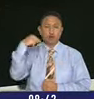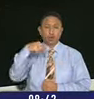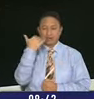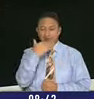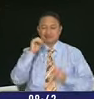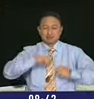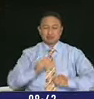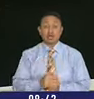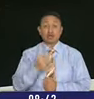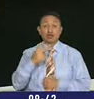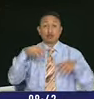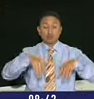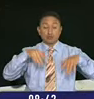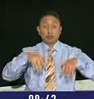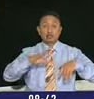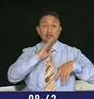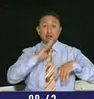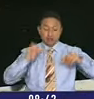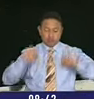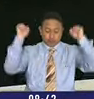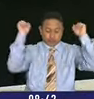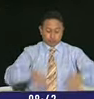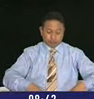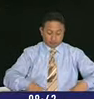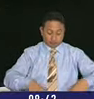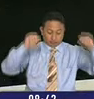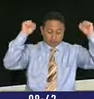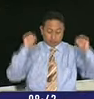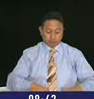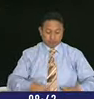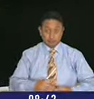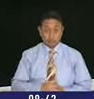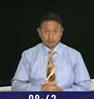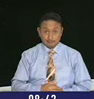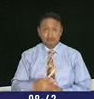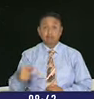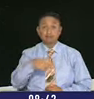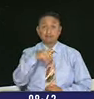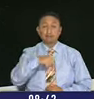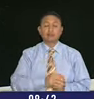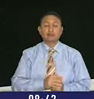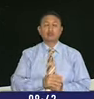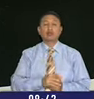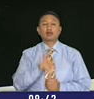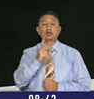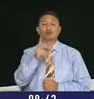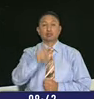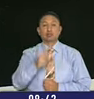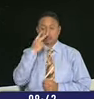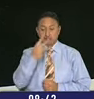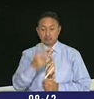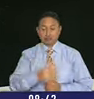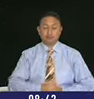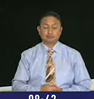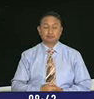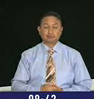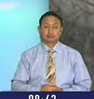risas metió a dos perros, entre ellos un cachorro, a un tanque de agua. El hecho fue presenciado por dos personas más.